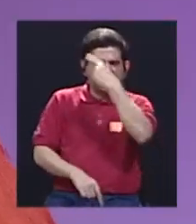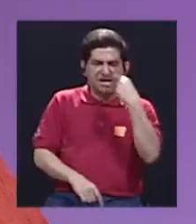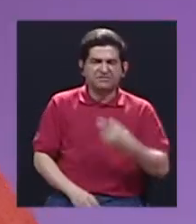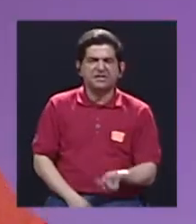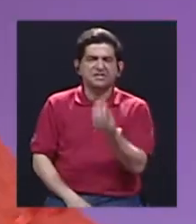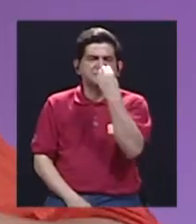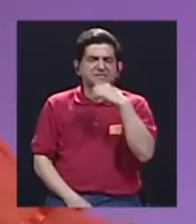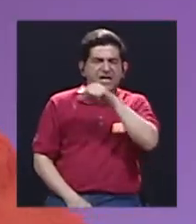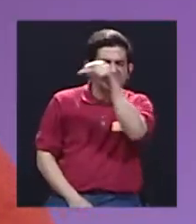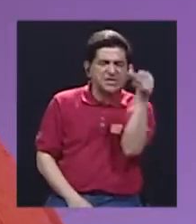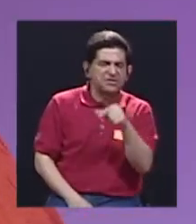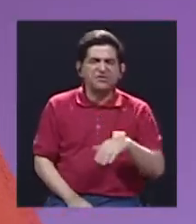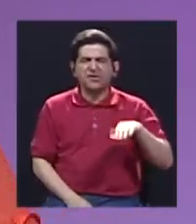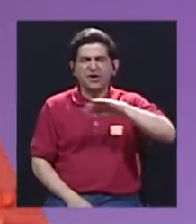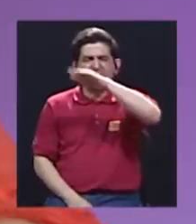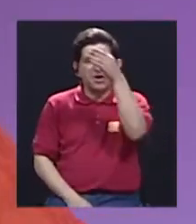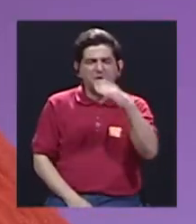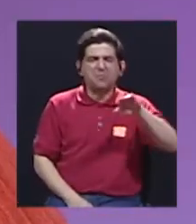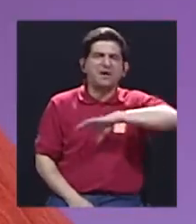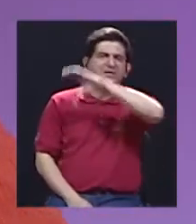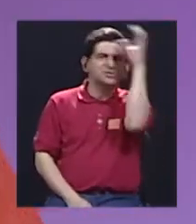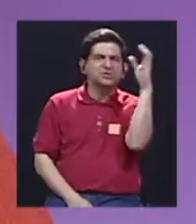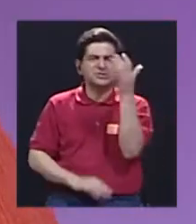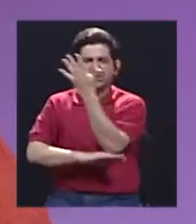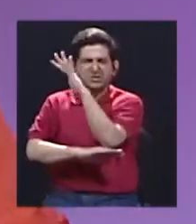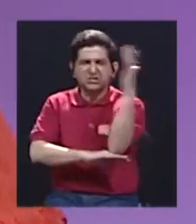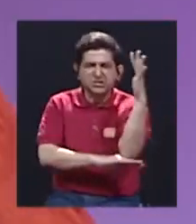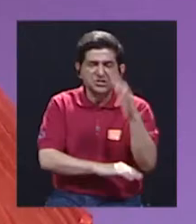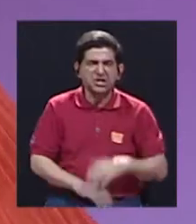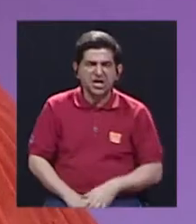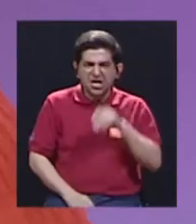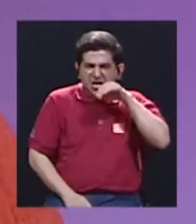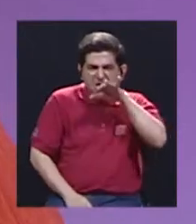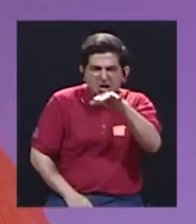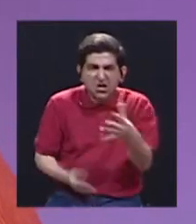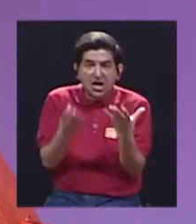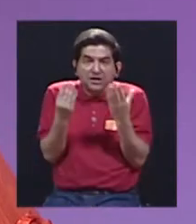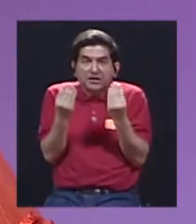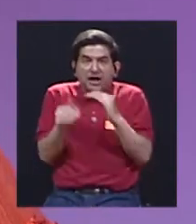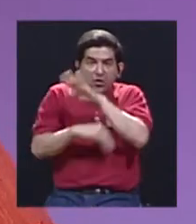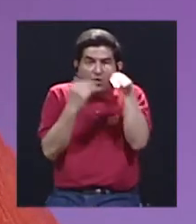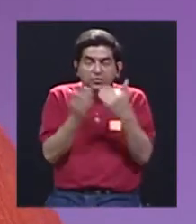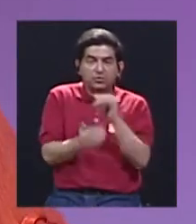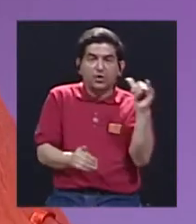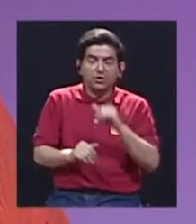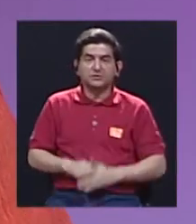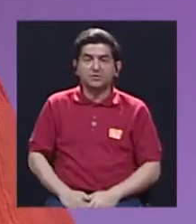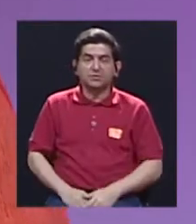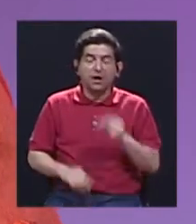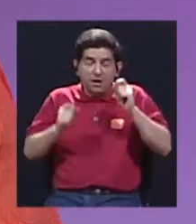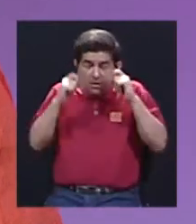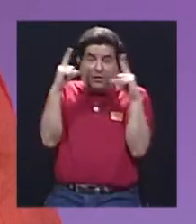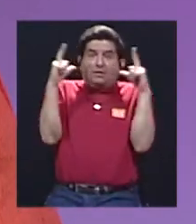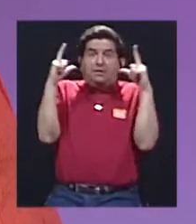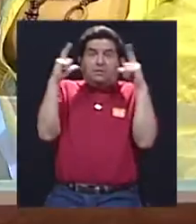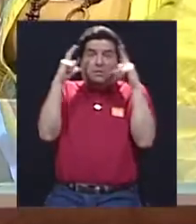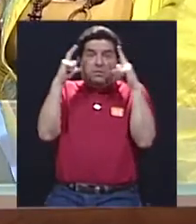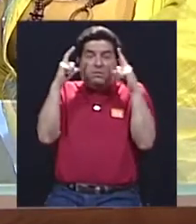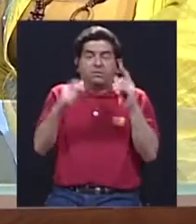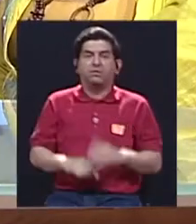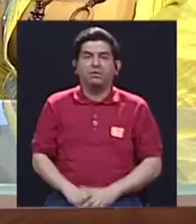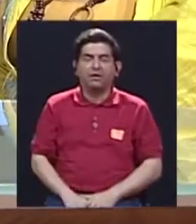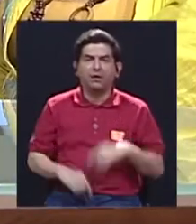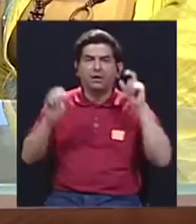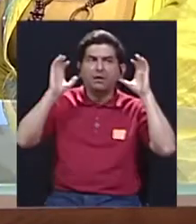devoraba ríos y mares y cielos y bosques y el dragón aterrado como nos despertamos de las pesadillas se despertó con los oídos